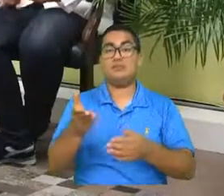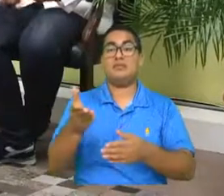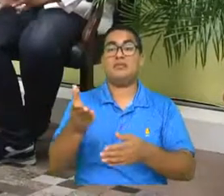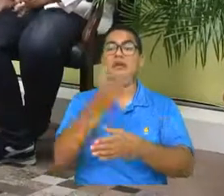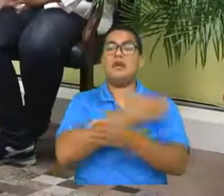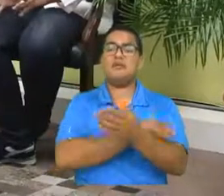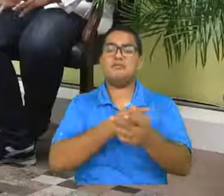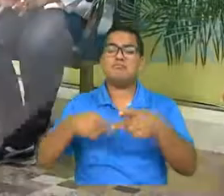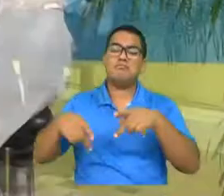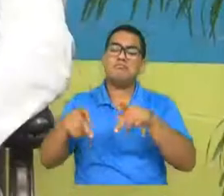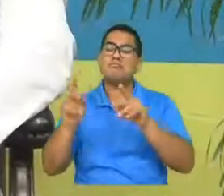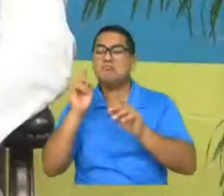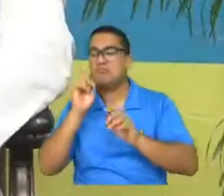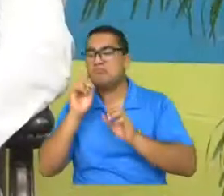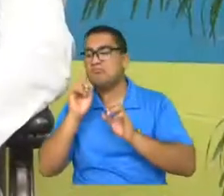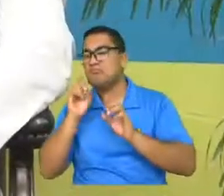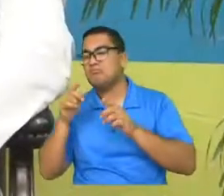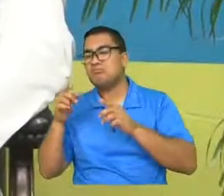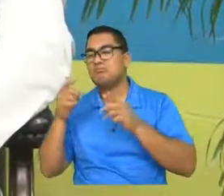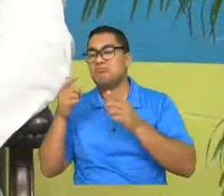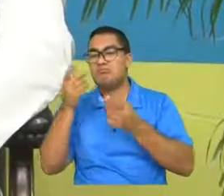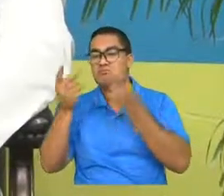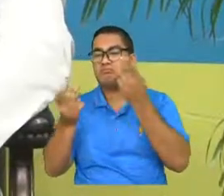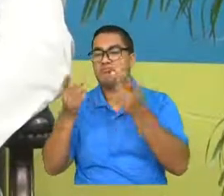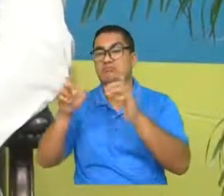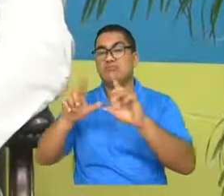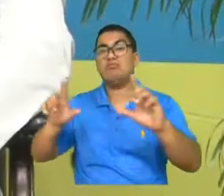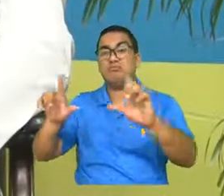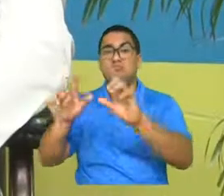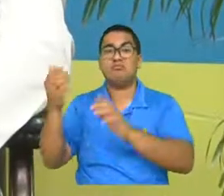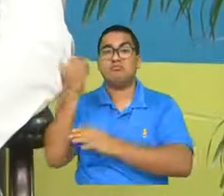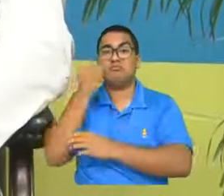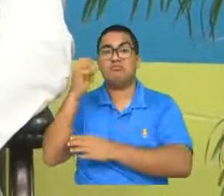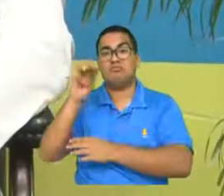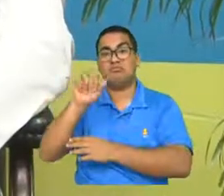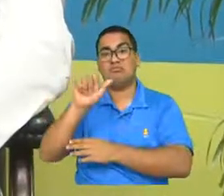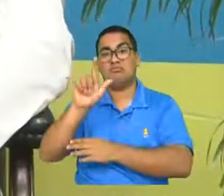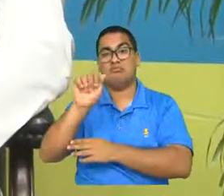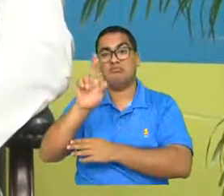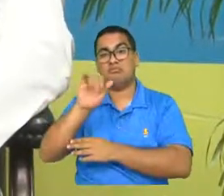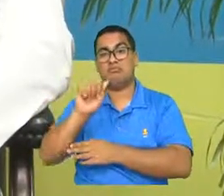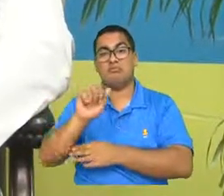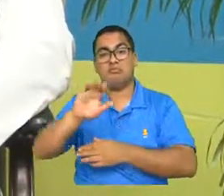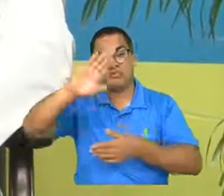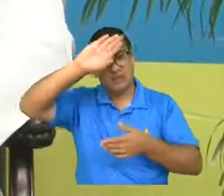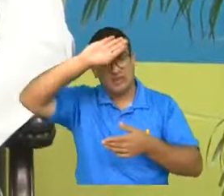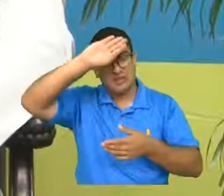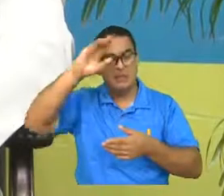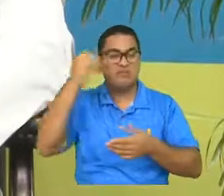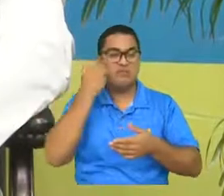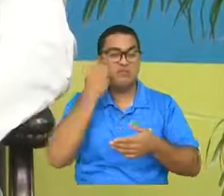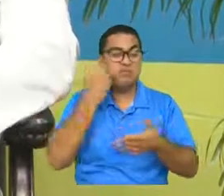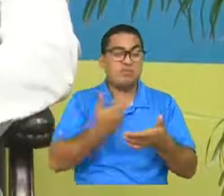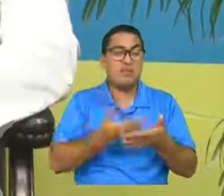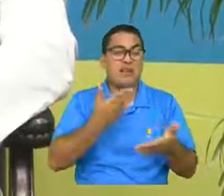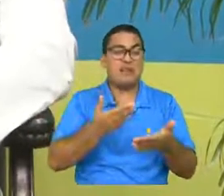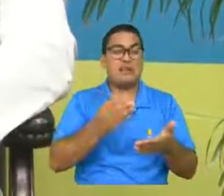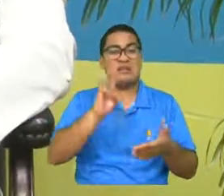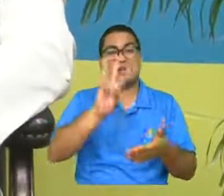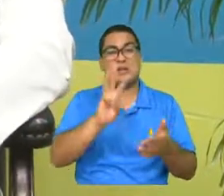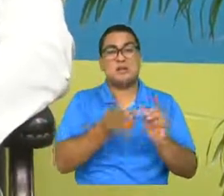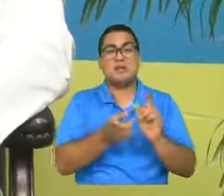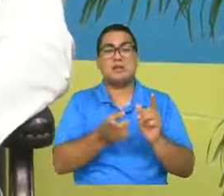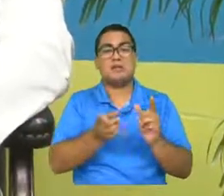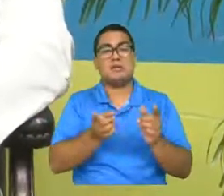sitio donde sabemos que hay transmisión de malaria, que inicia la fiebre y 3 días después pasamos